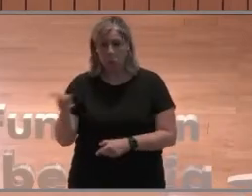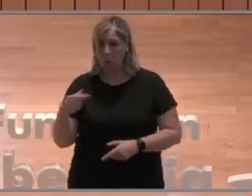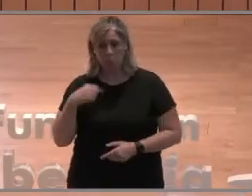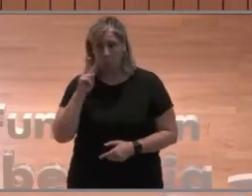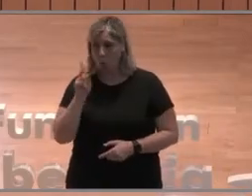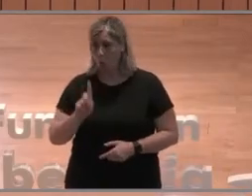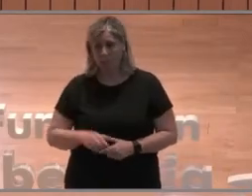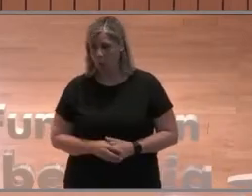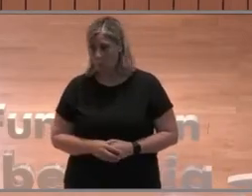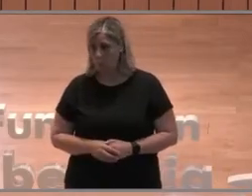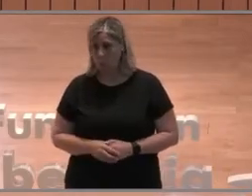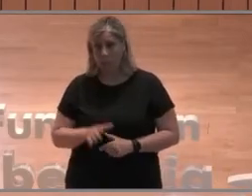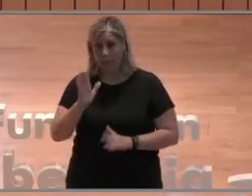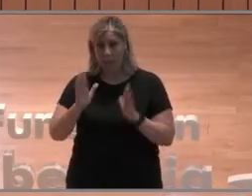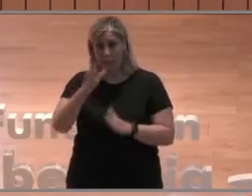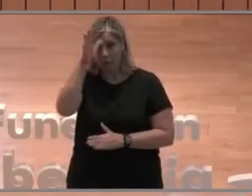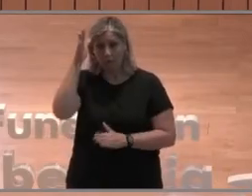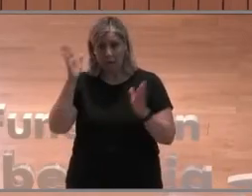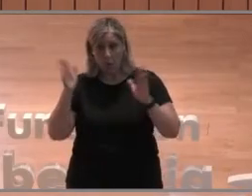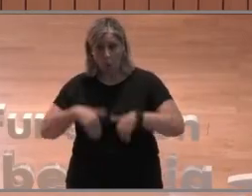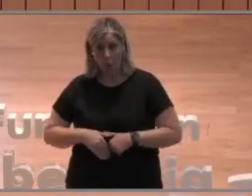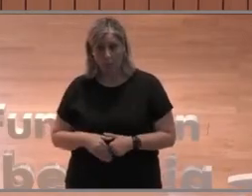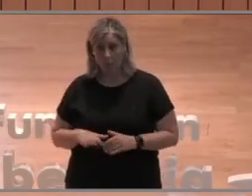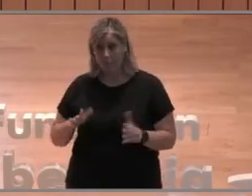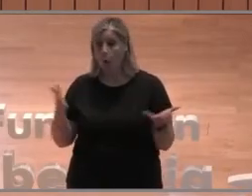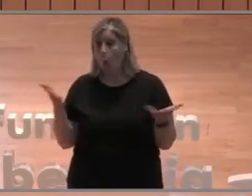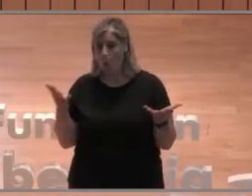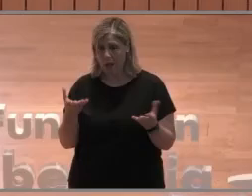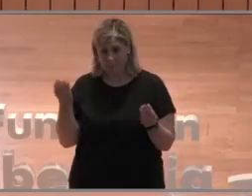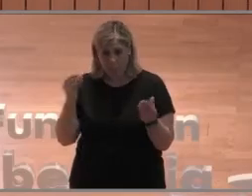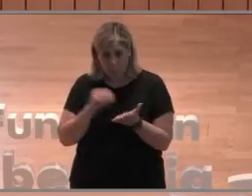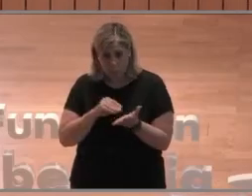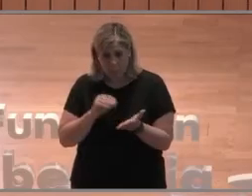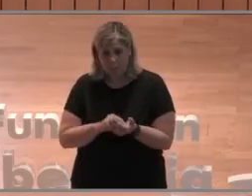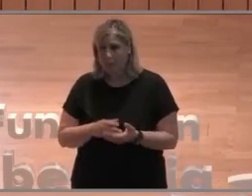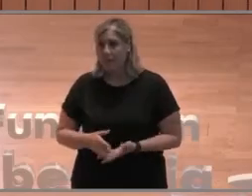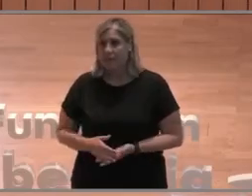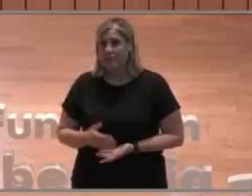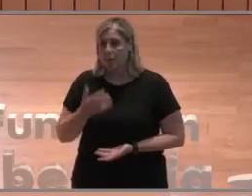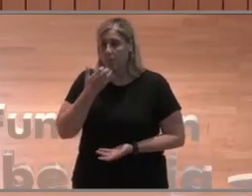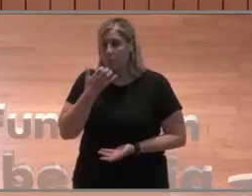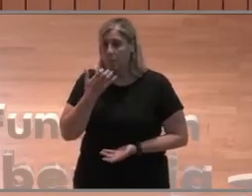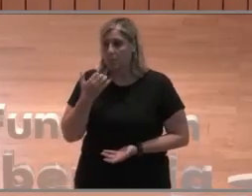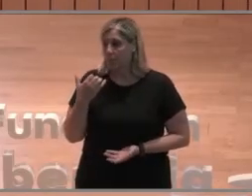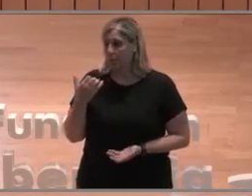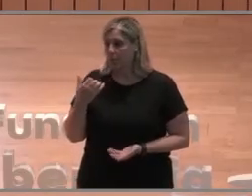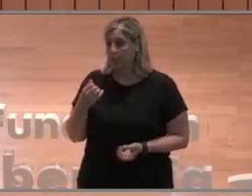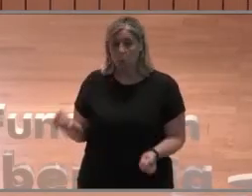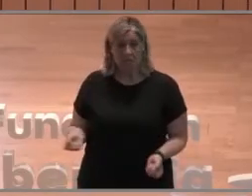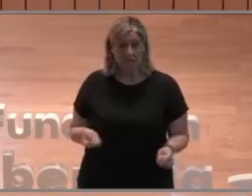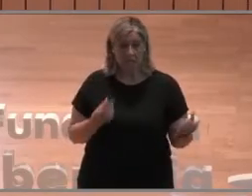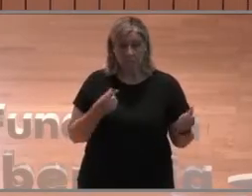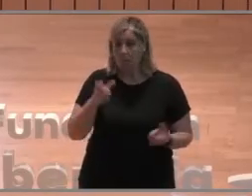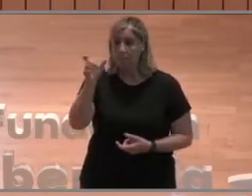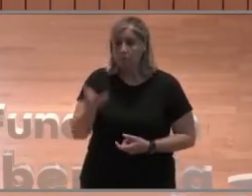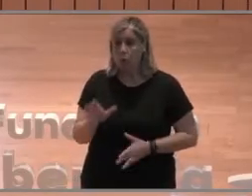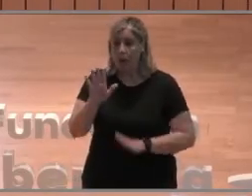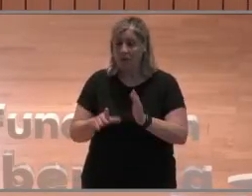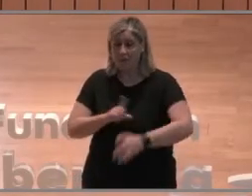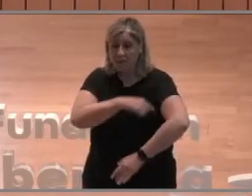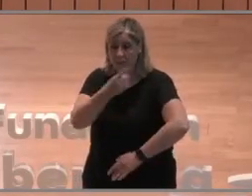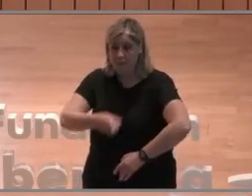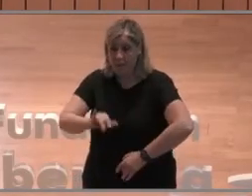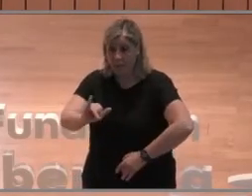de hecho, muchas veces en urgencias la intensidad diagnóstica a veces no es tan alta ingresas a un paciente por fiebre, ingresas